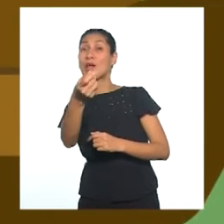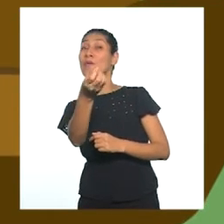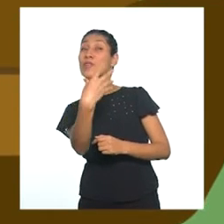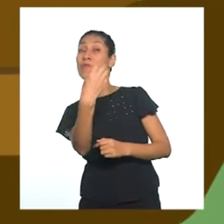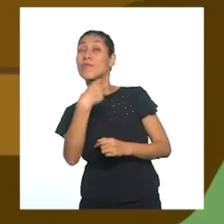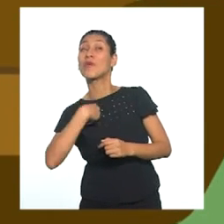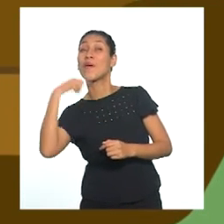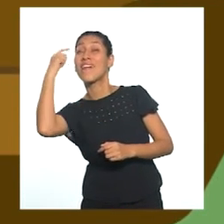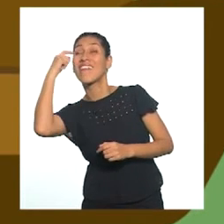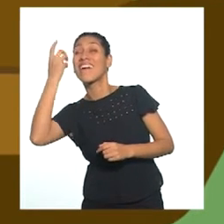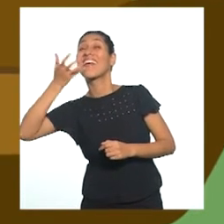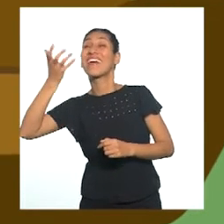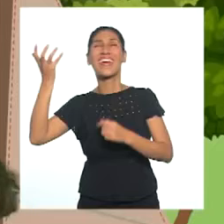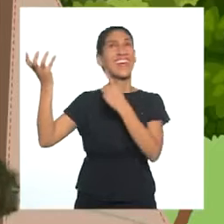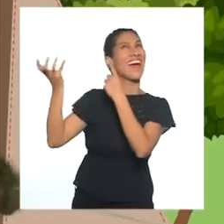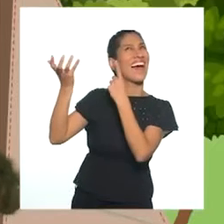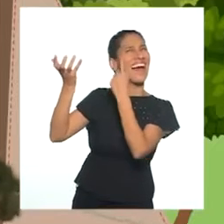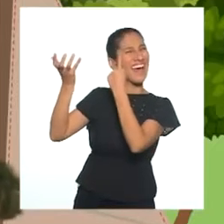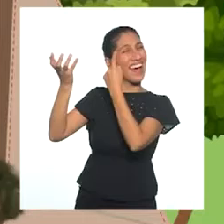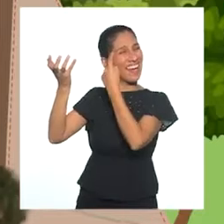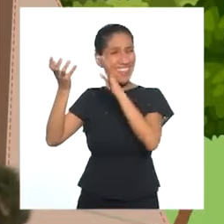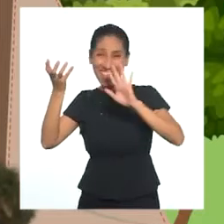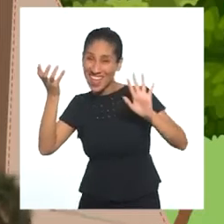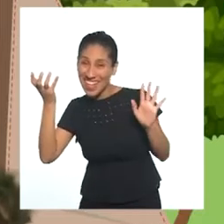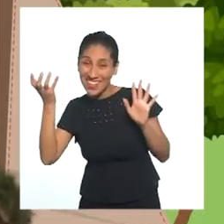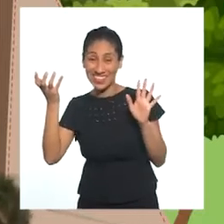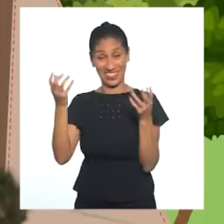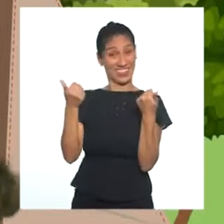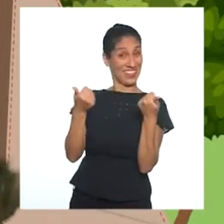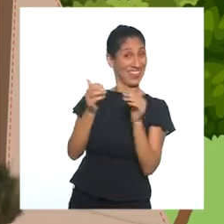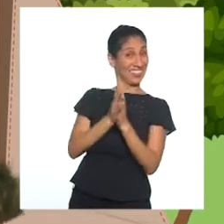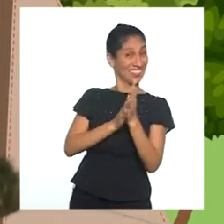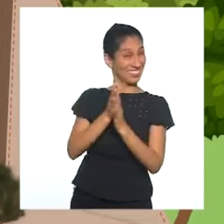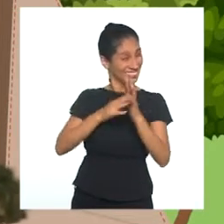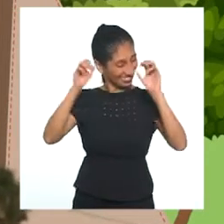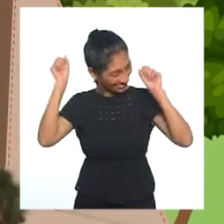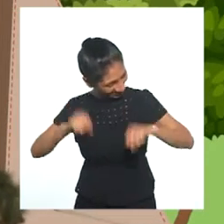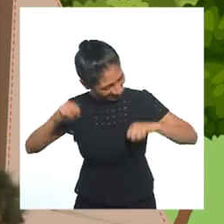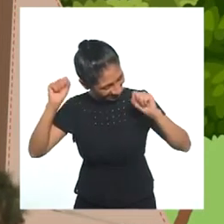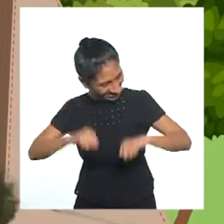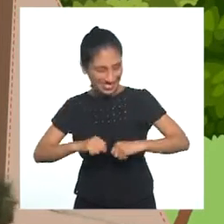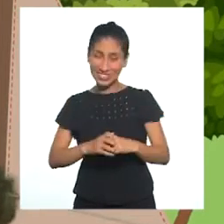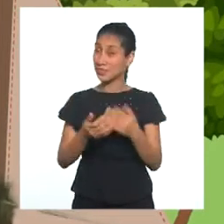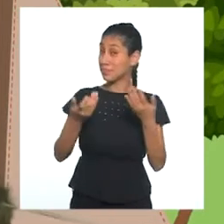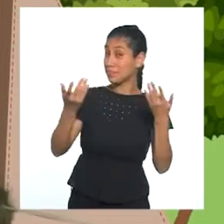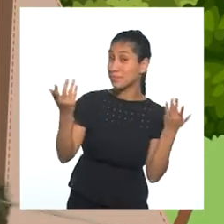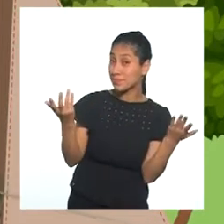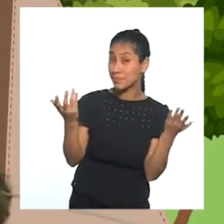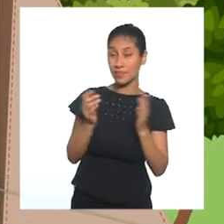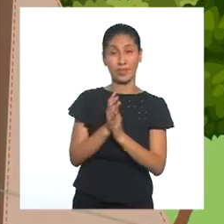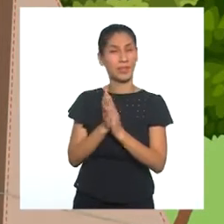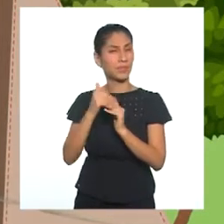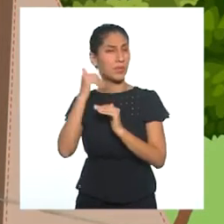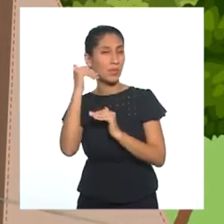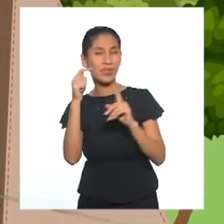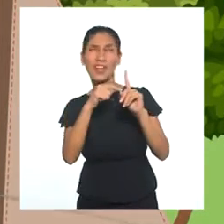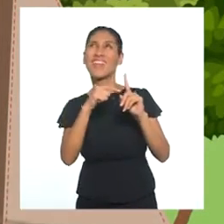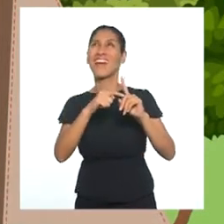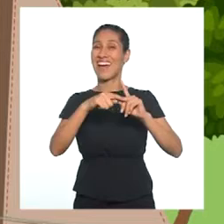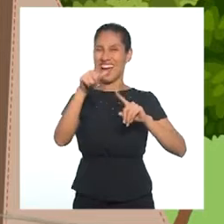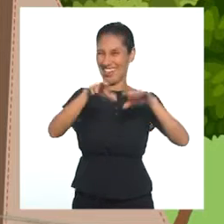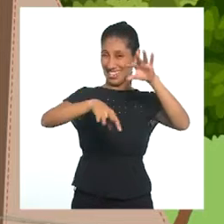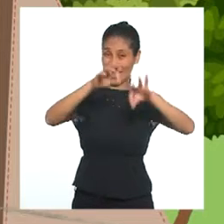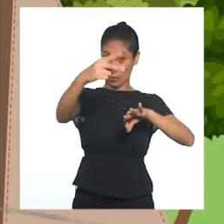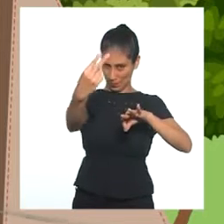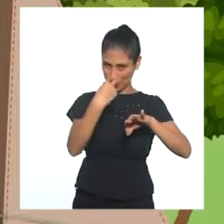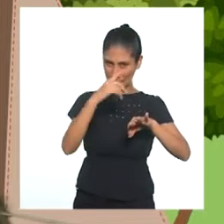¡Suena súper divertido! ¡Sí! ¡Lo era! Tanto que hizo una demostración para